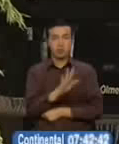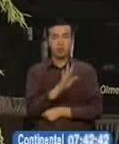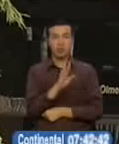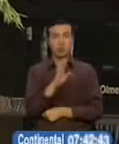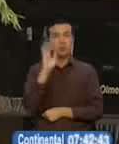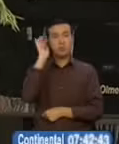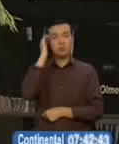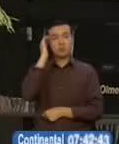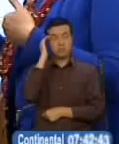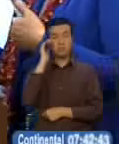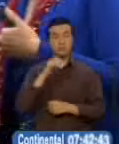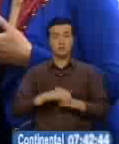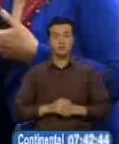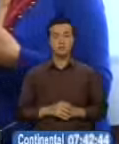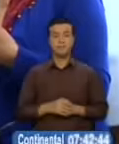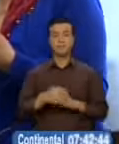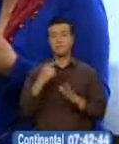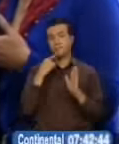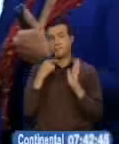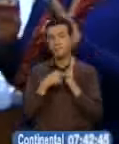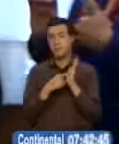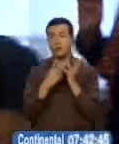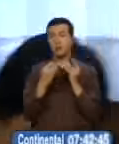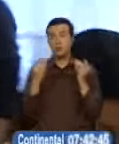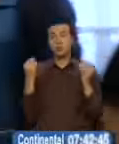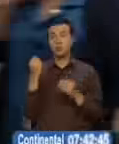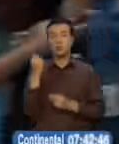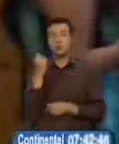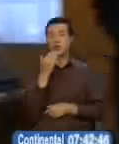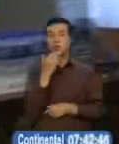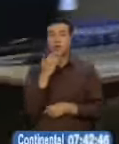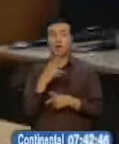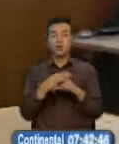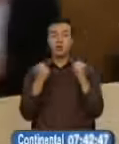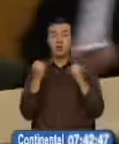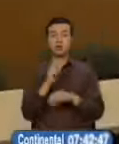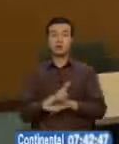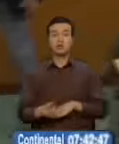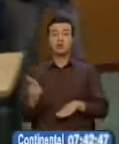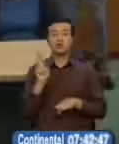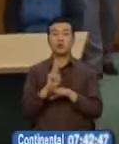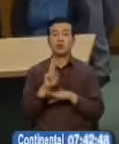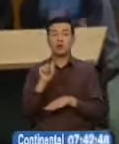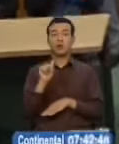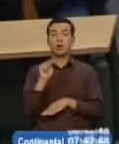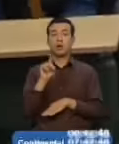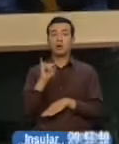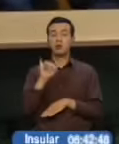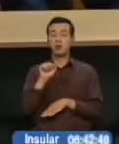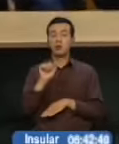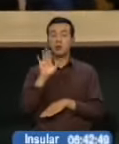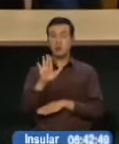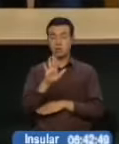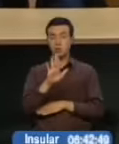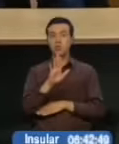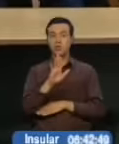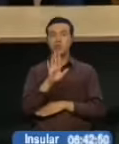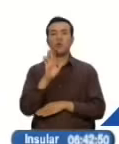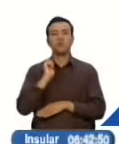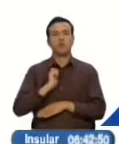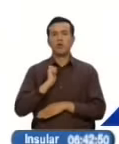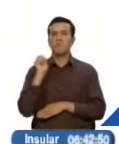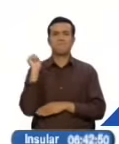generado preocupación. Por ejemplo, elevados ingresos del ex rector de la Andina, el catedrático y político Enrique Ayala